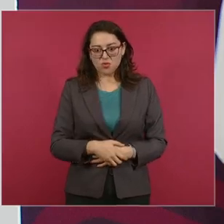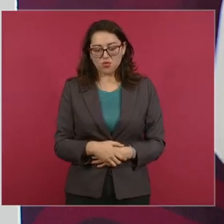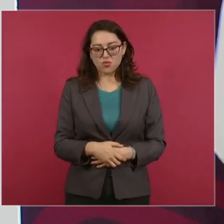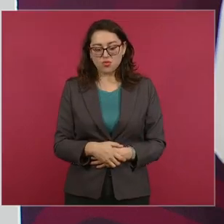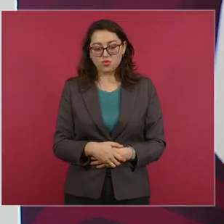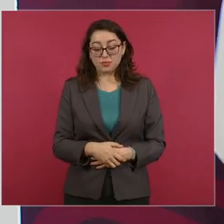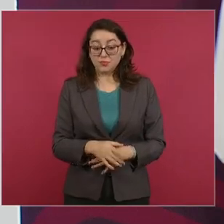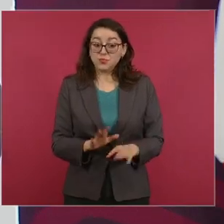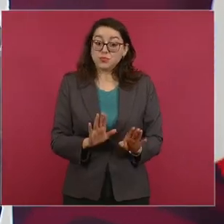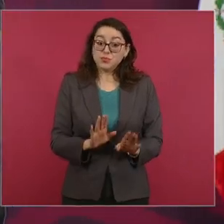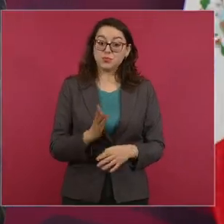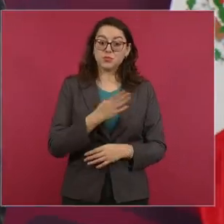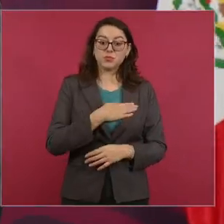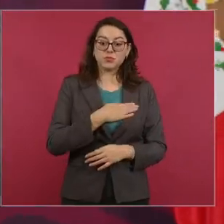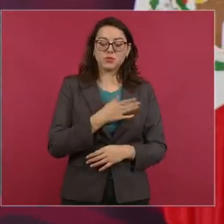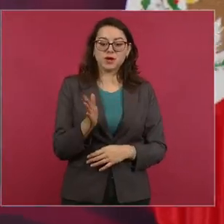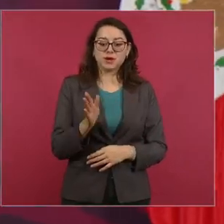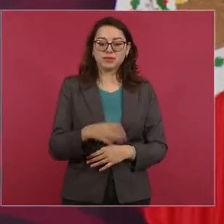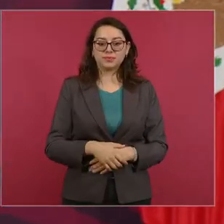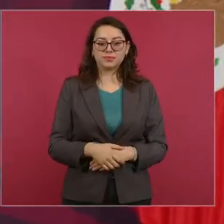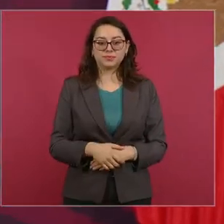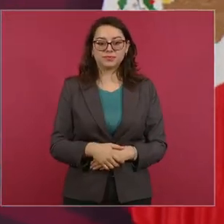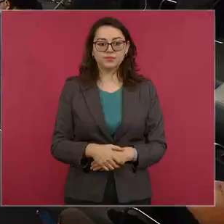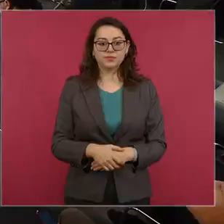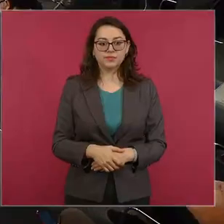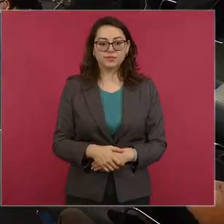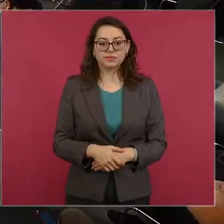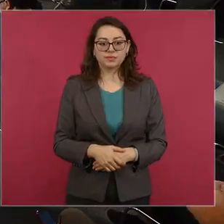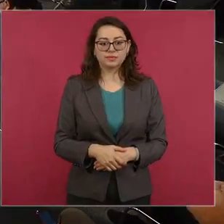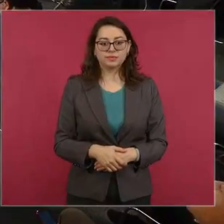bueno resulta